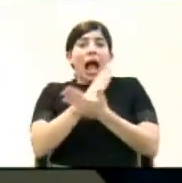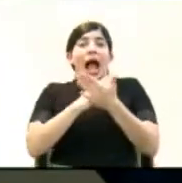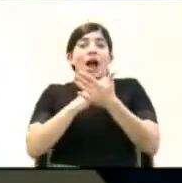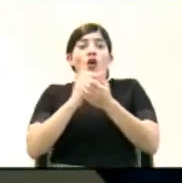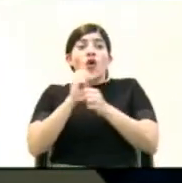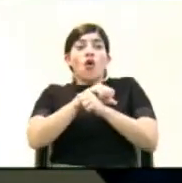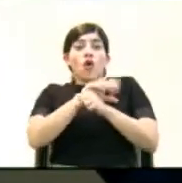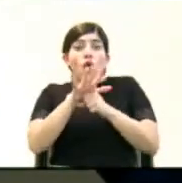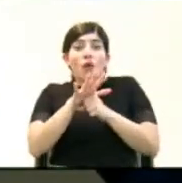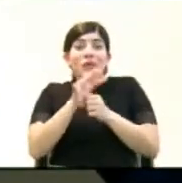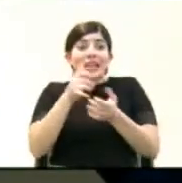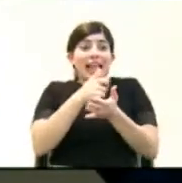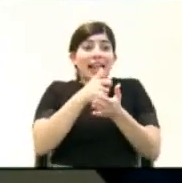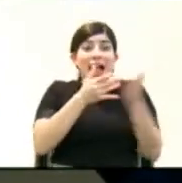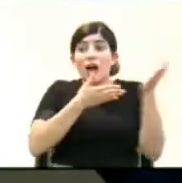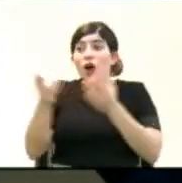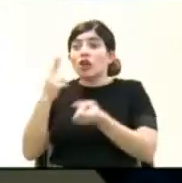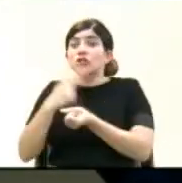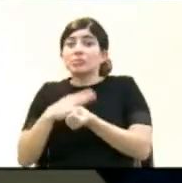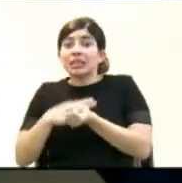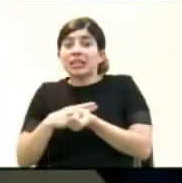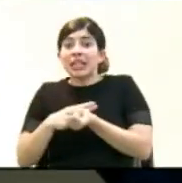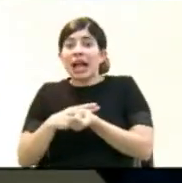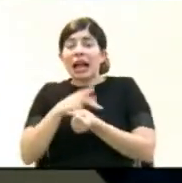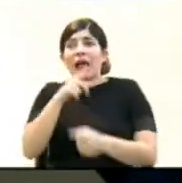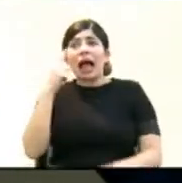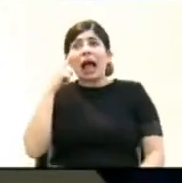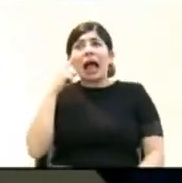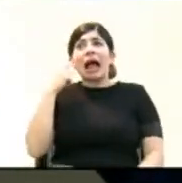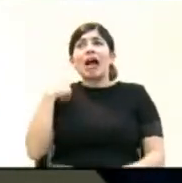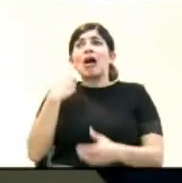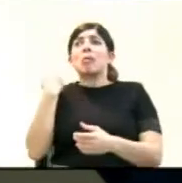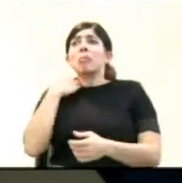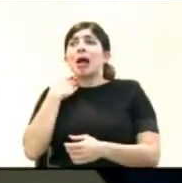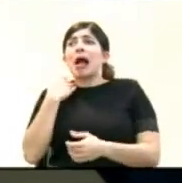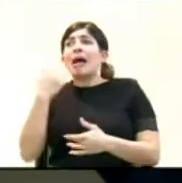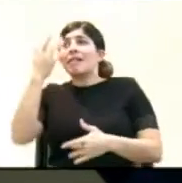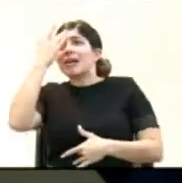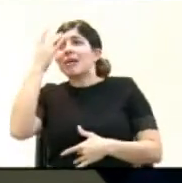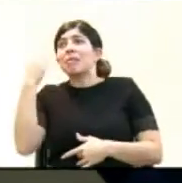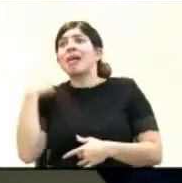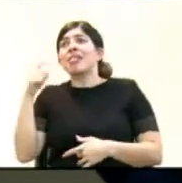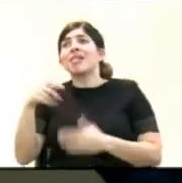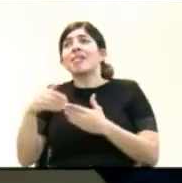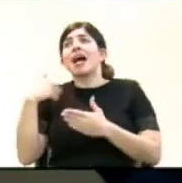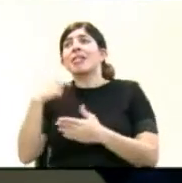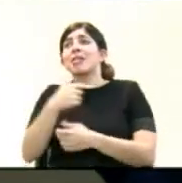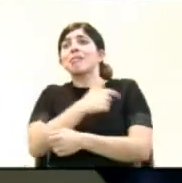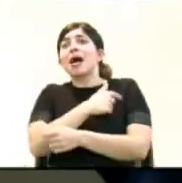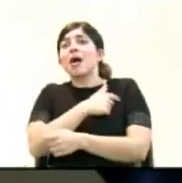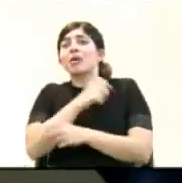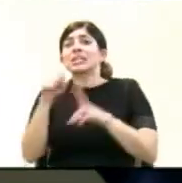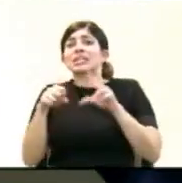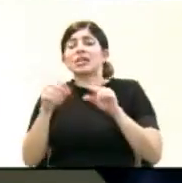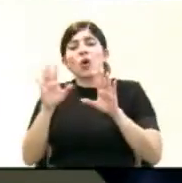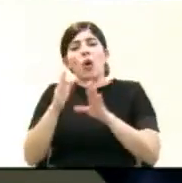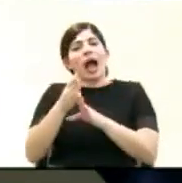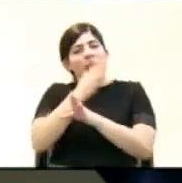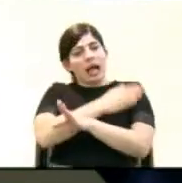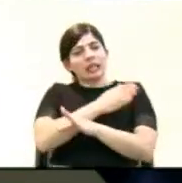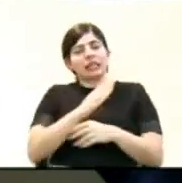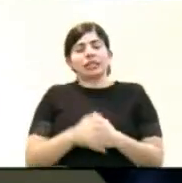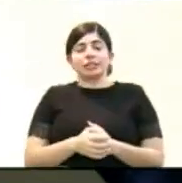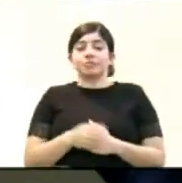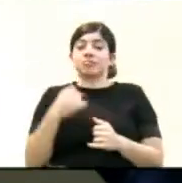COVID, dudando de si se debió haber vacunado o no. Y termino diciendo